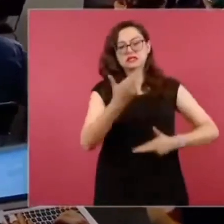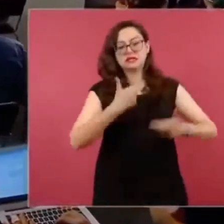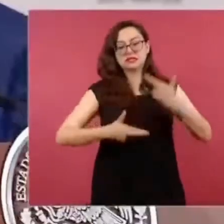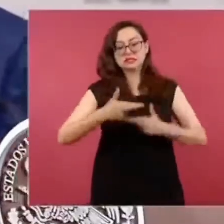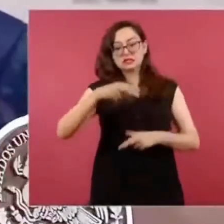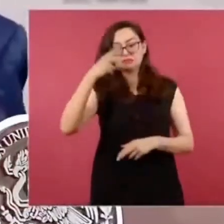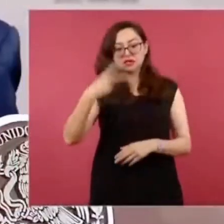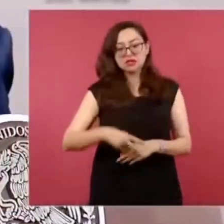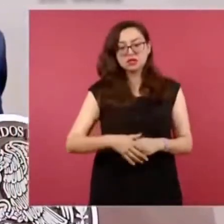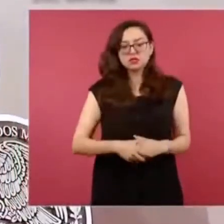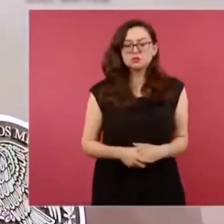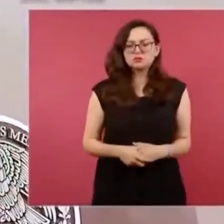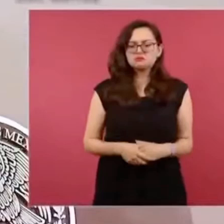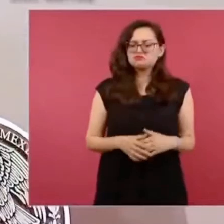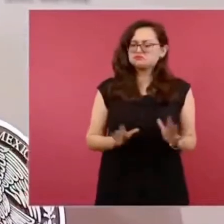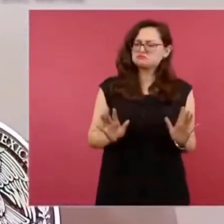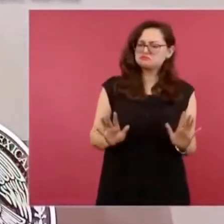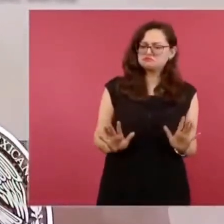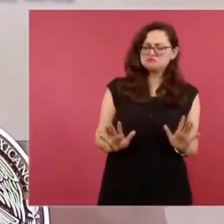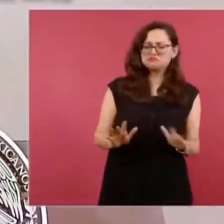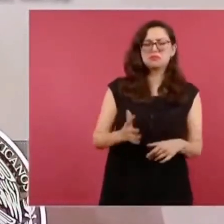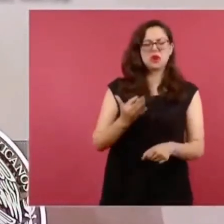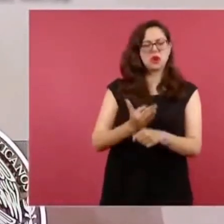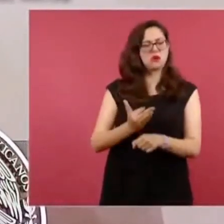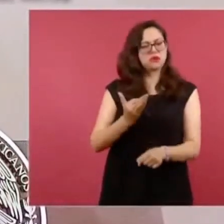así, vamos bien.